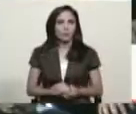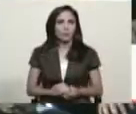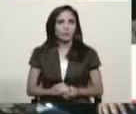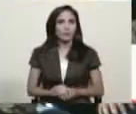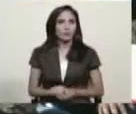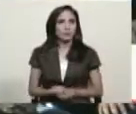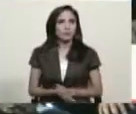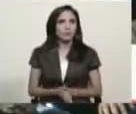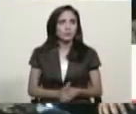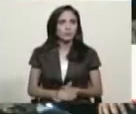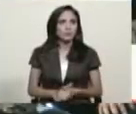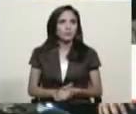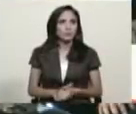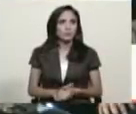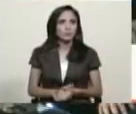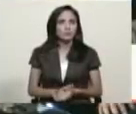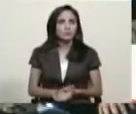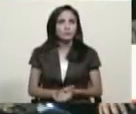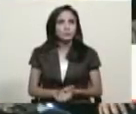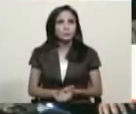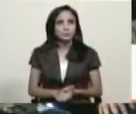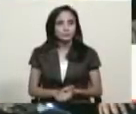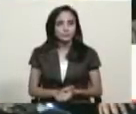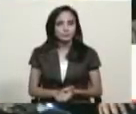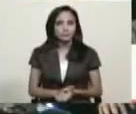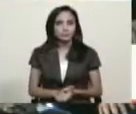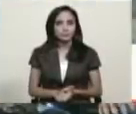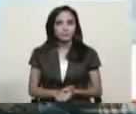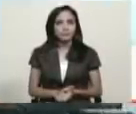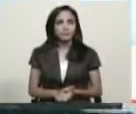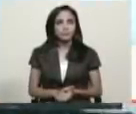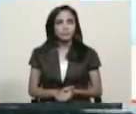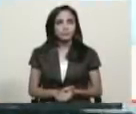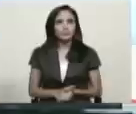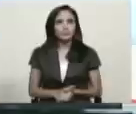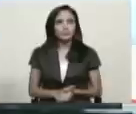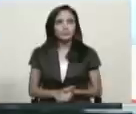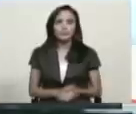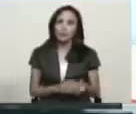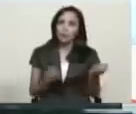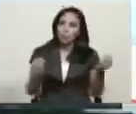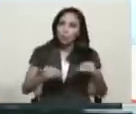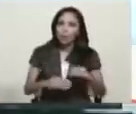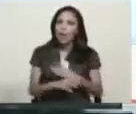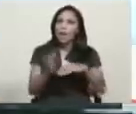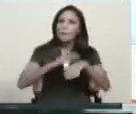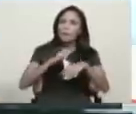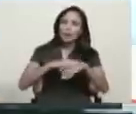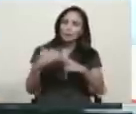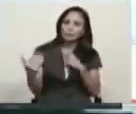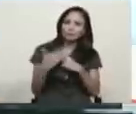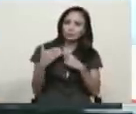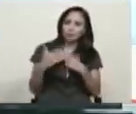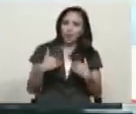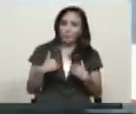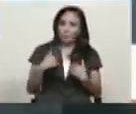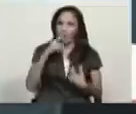Y les decía, ¿quién es Maduro? ¿Por qué atacan a Maduro?